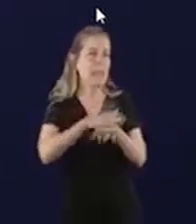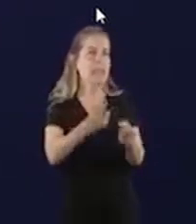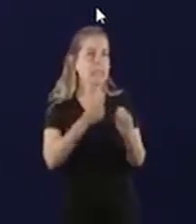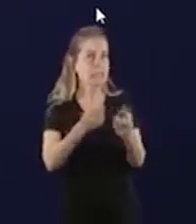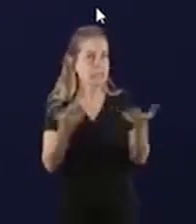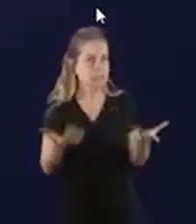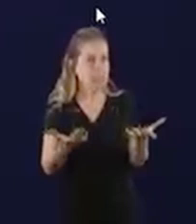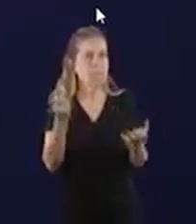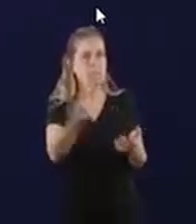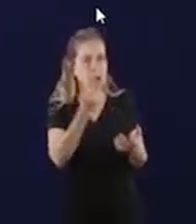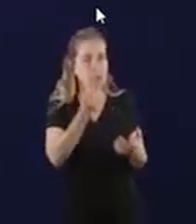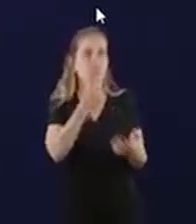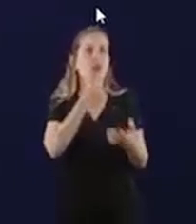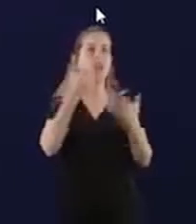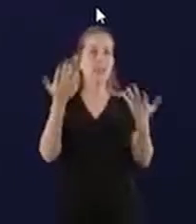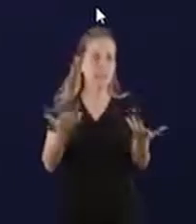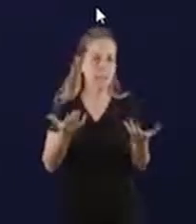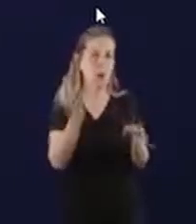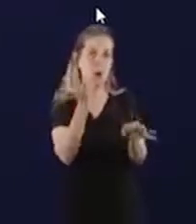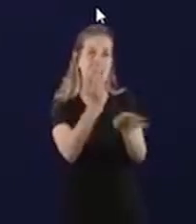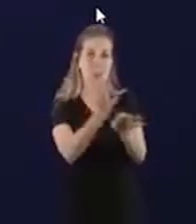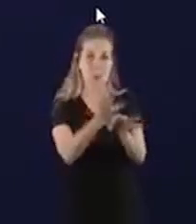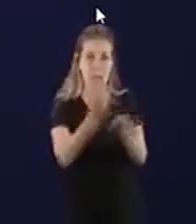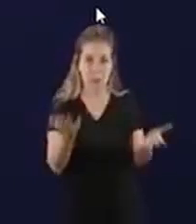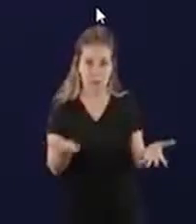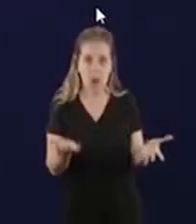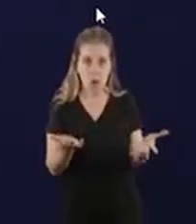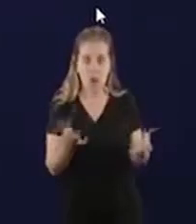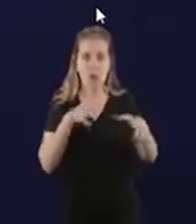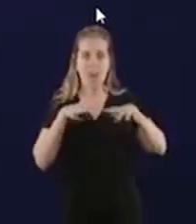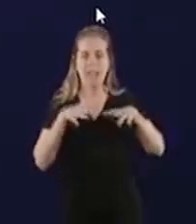más relevante Tal vez sea la educación como actividad